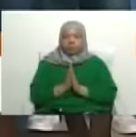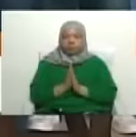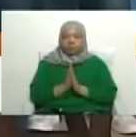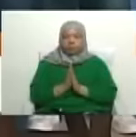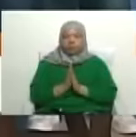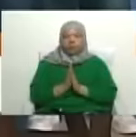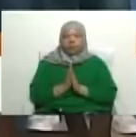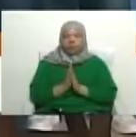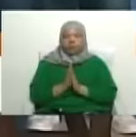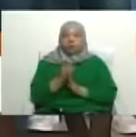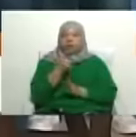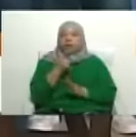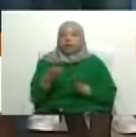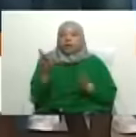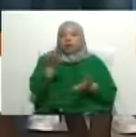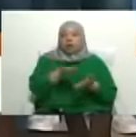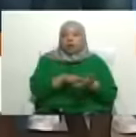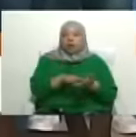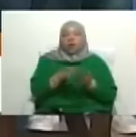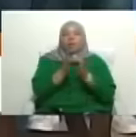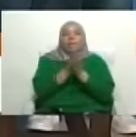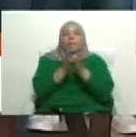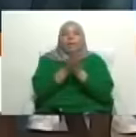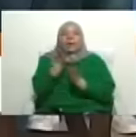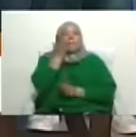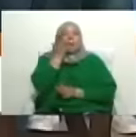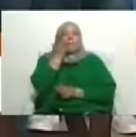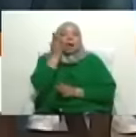decían, Virgen María, Madre de Dios